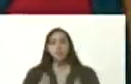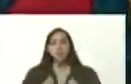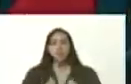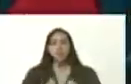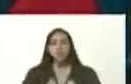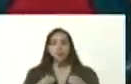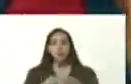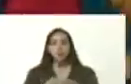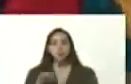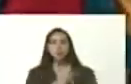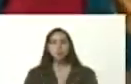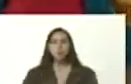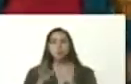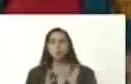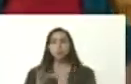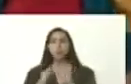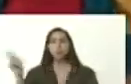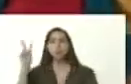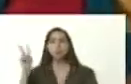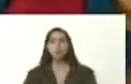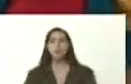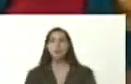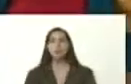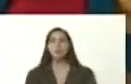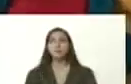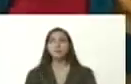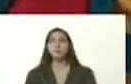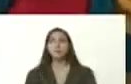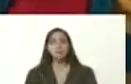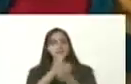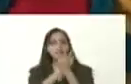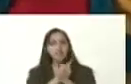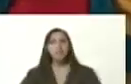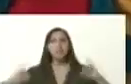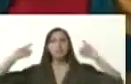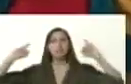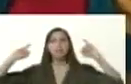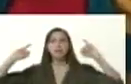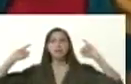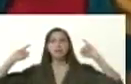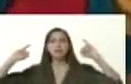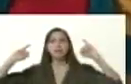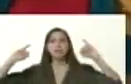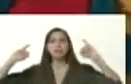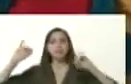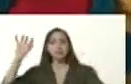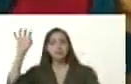PSUV! ¡Independencia! ¡Y Patria Socialista!